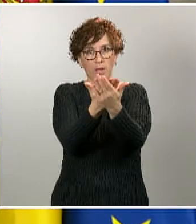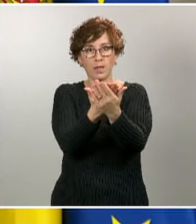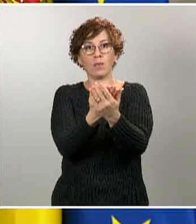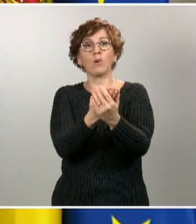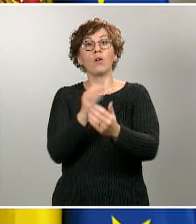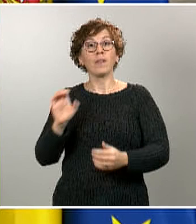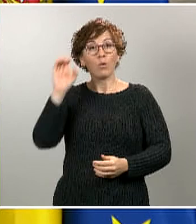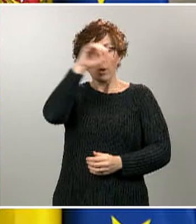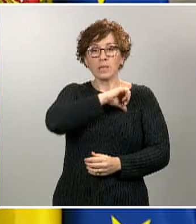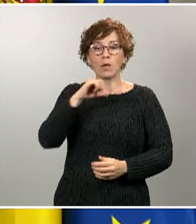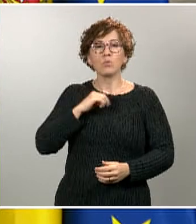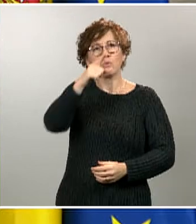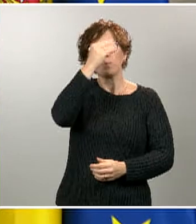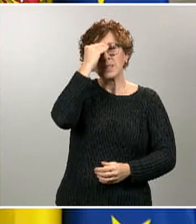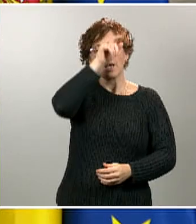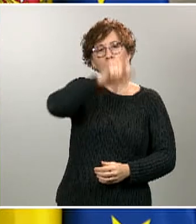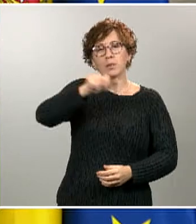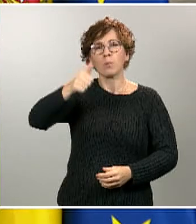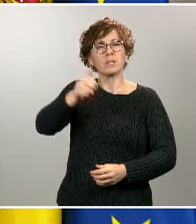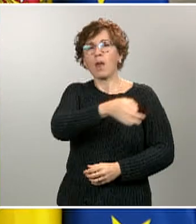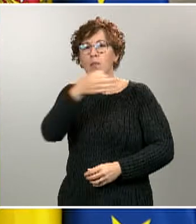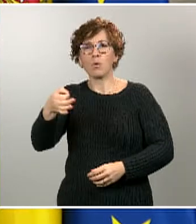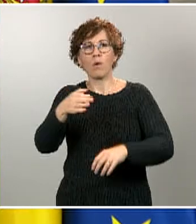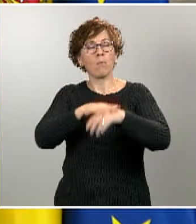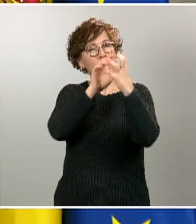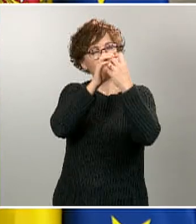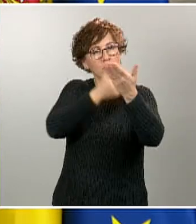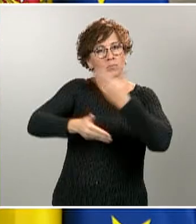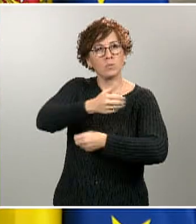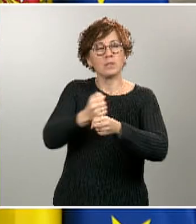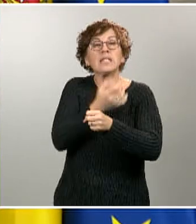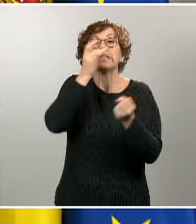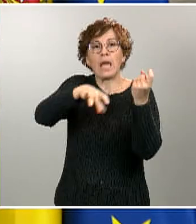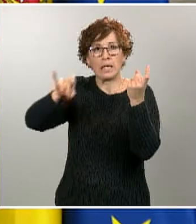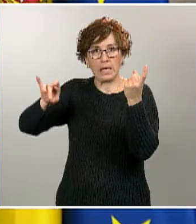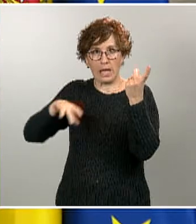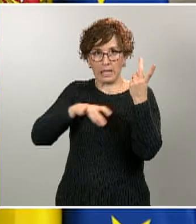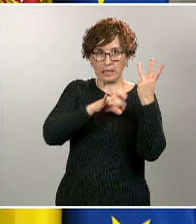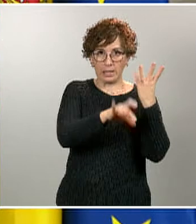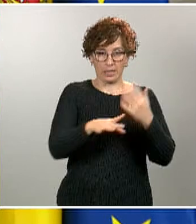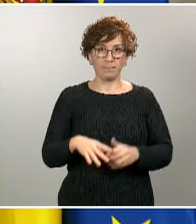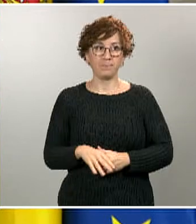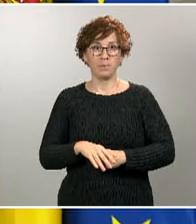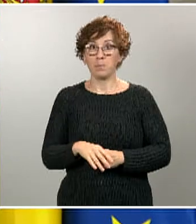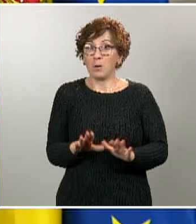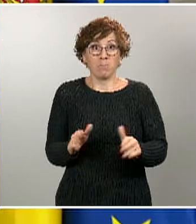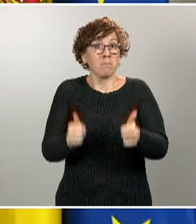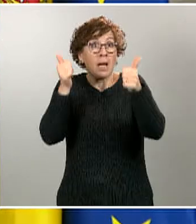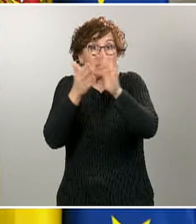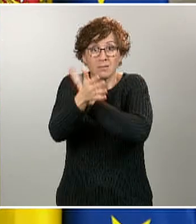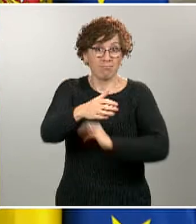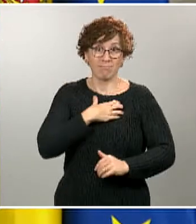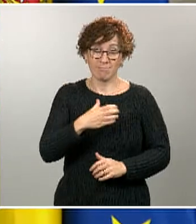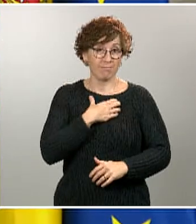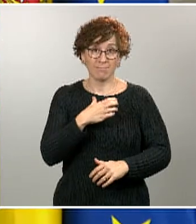adecuadas para que podamos trabajar con ellas y no vamos a poder anticipar nada más en este momento. Estamos